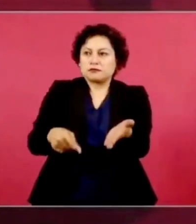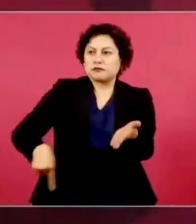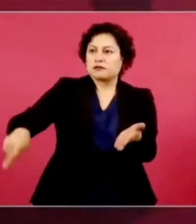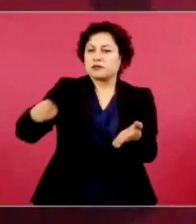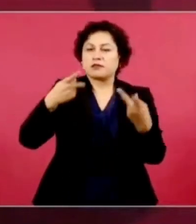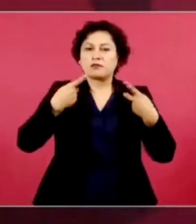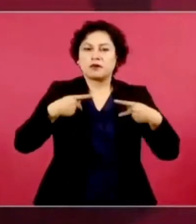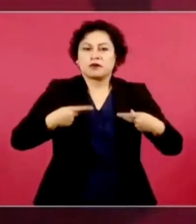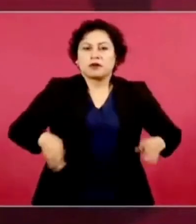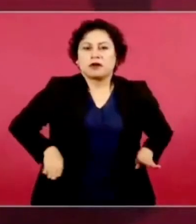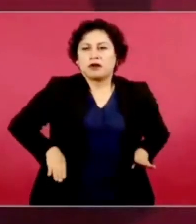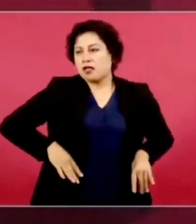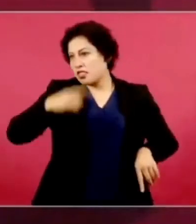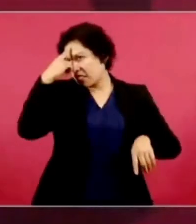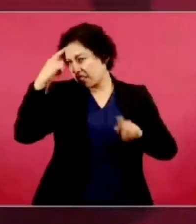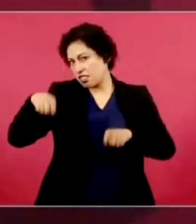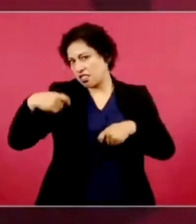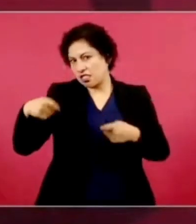Yo estoy muy contento